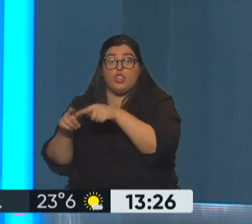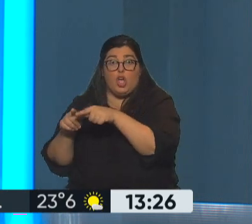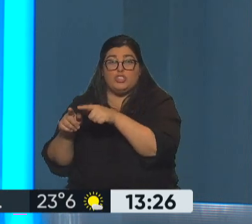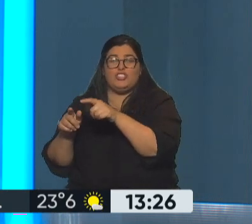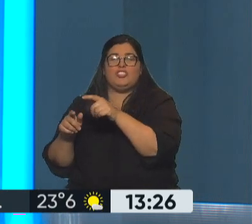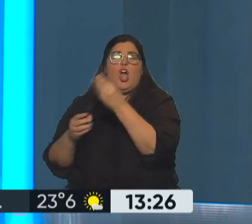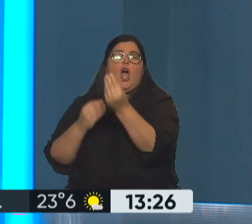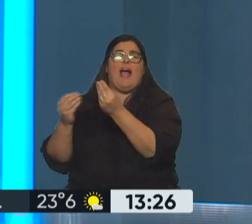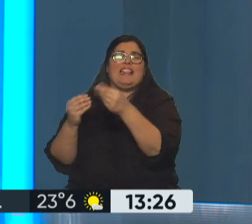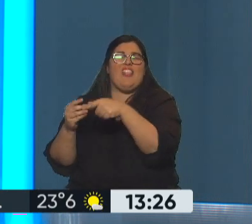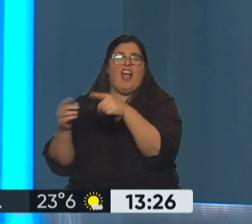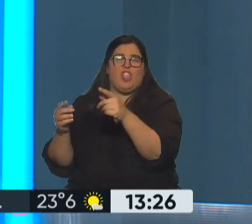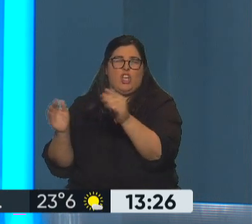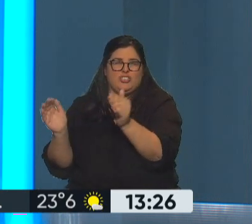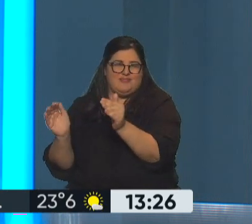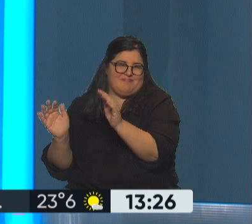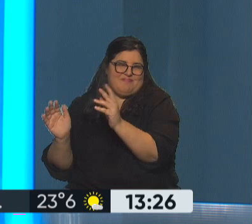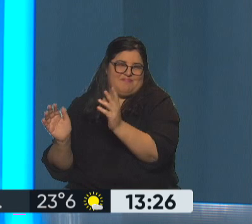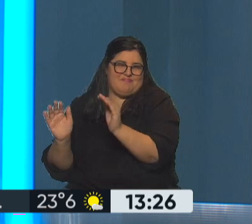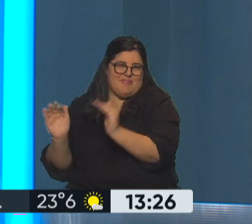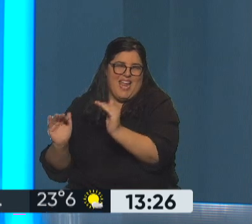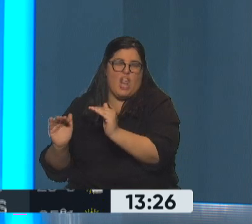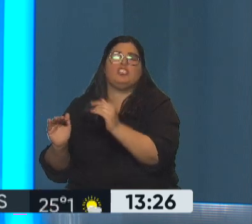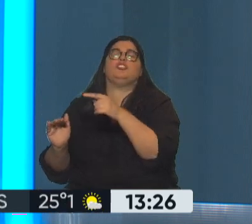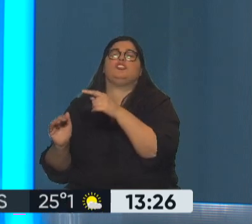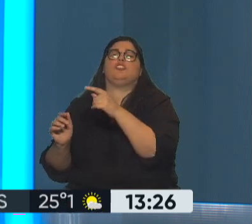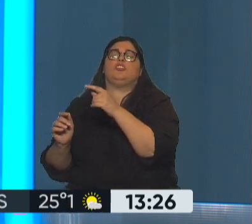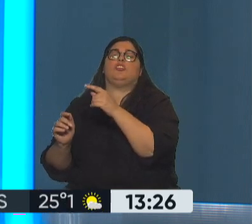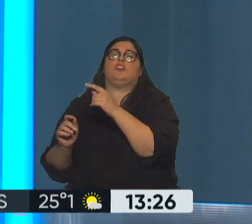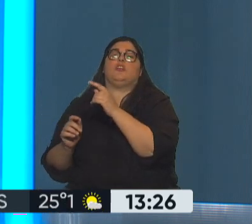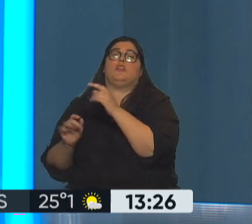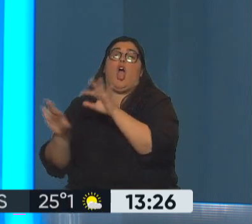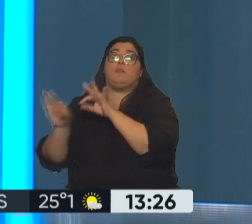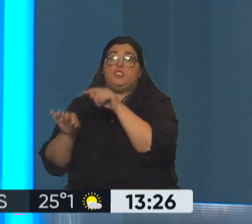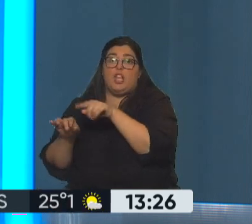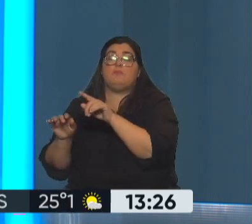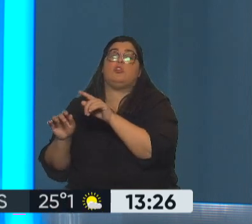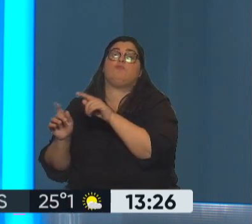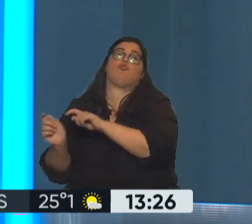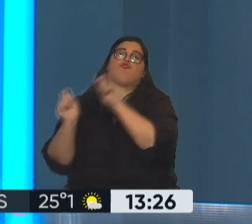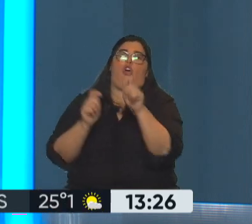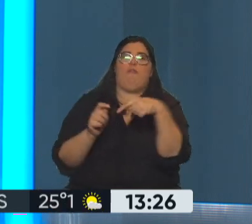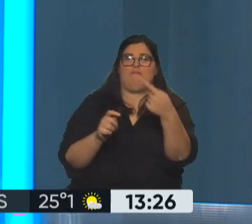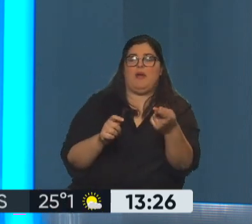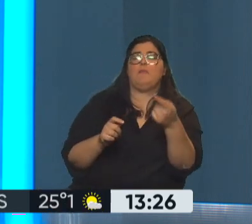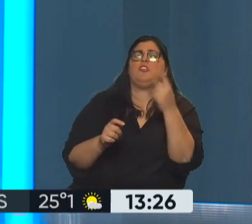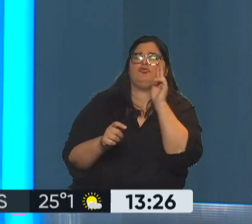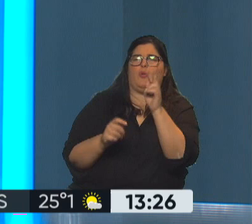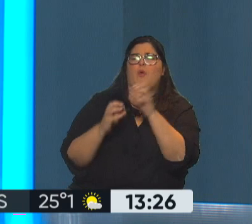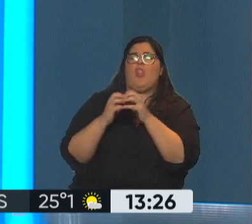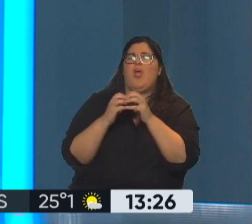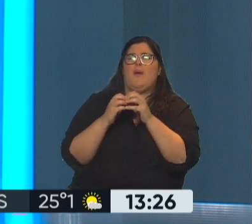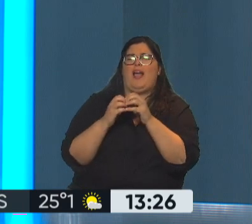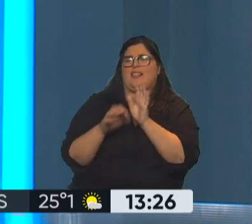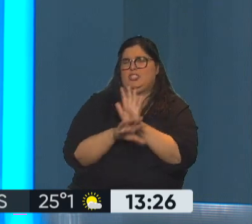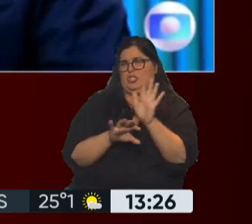menores opciones hacen bajar algunas posibilidades, pero ese show de horrores que vimos puede llevar a mucha gente a decir,